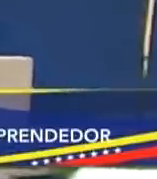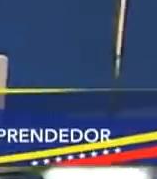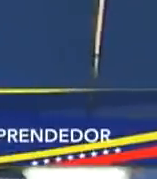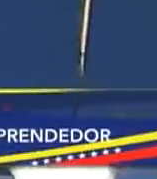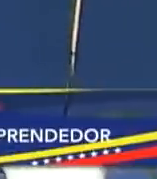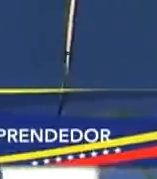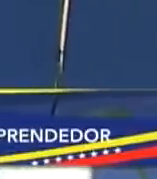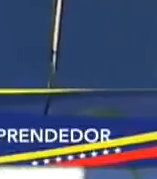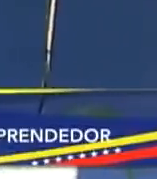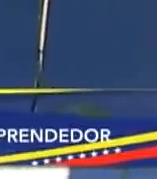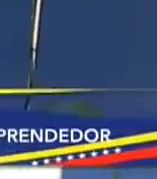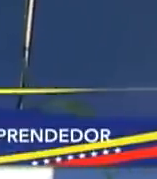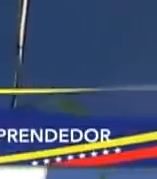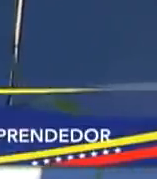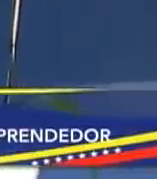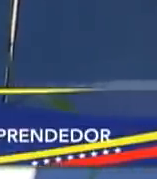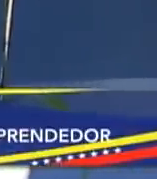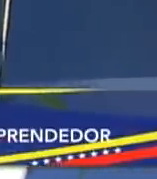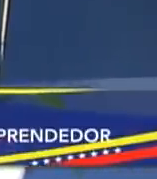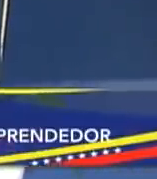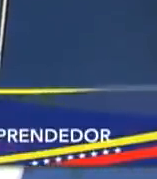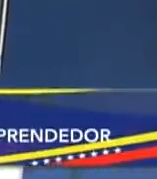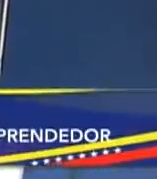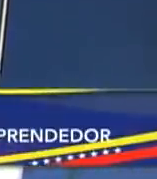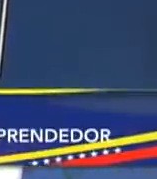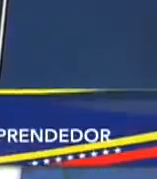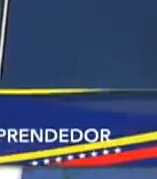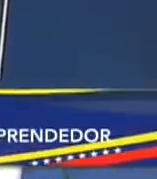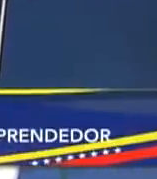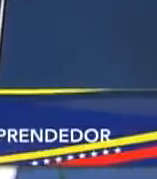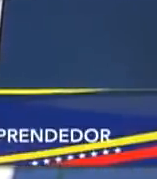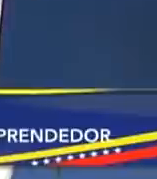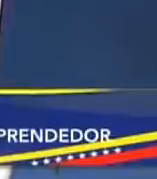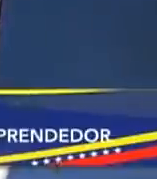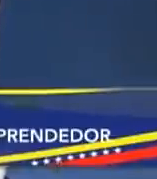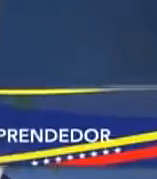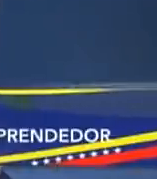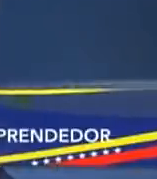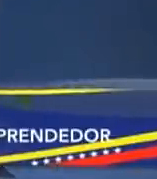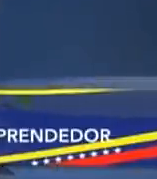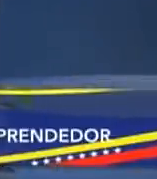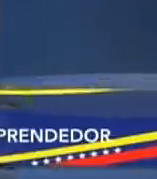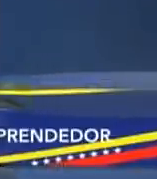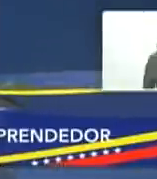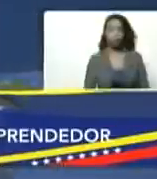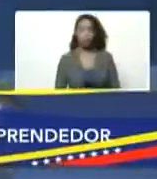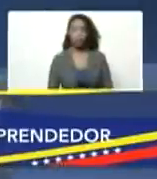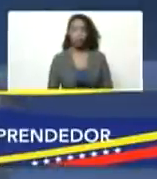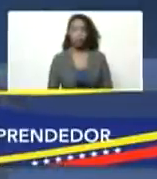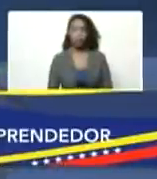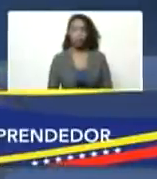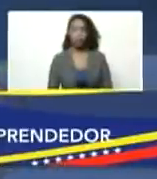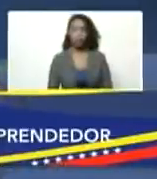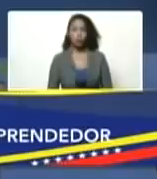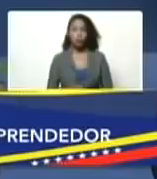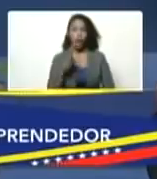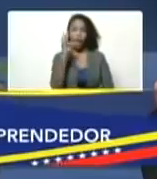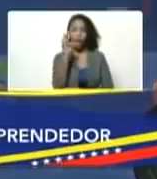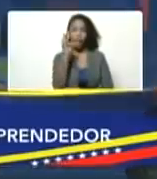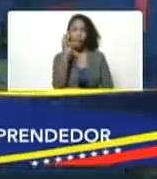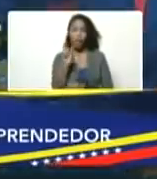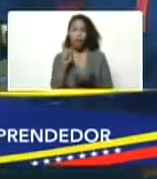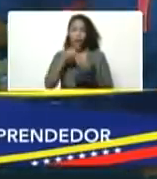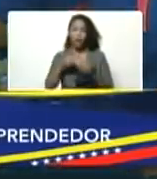registro, la primera F, precisamente. Correcto. La F de la formalización. Correcto. La F del registro. Aquí llego